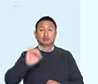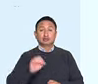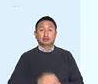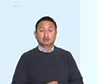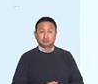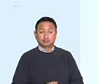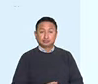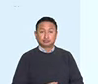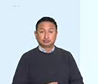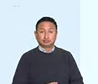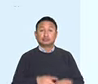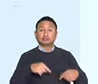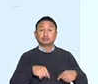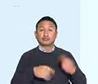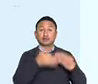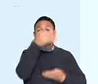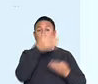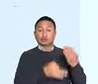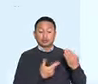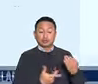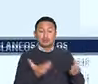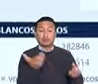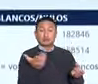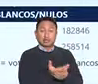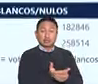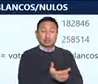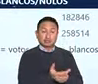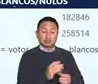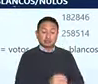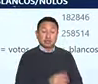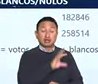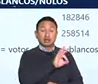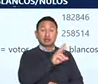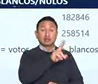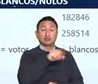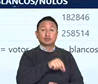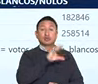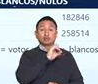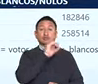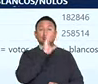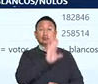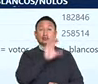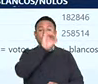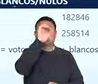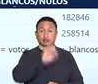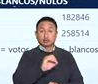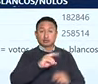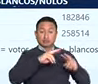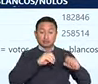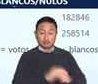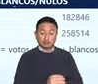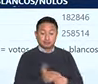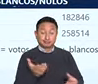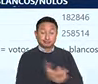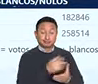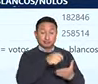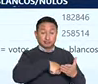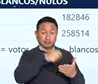11.55%. Aquí el total de actas escrutadas es el 93.05%, actas válidas el